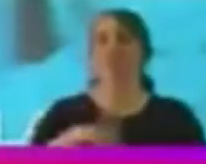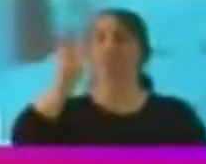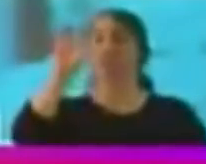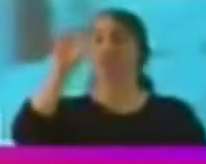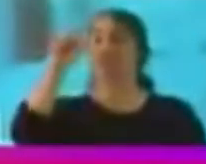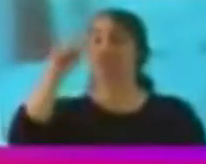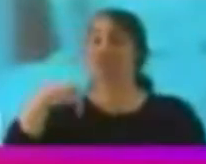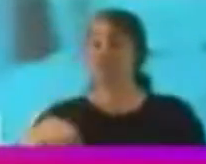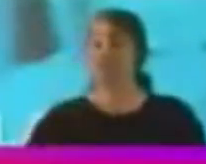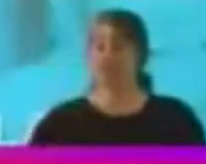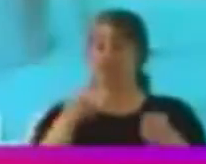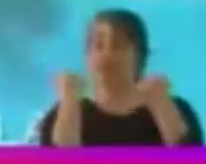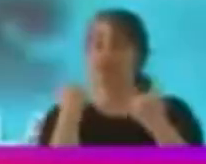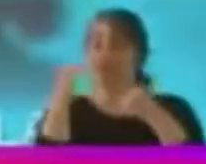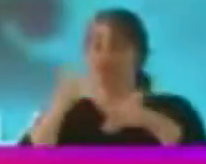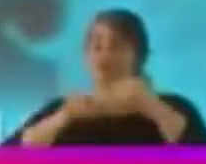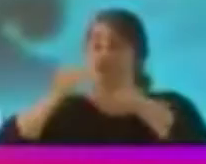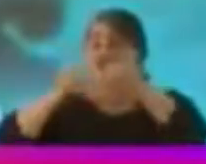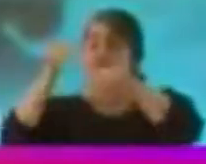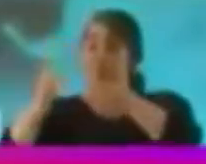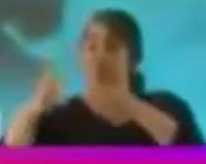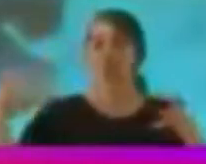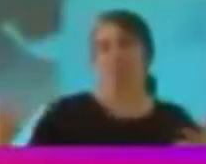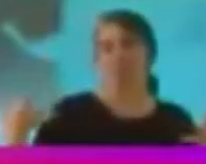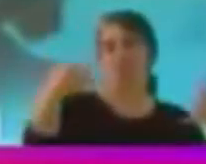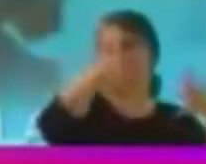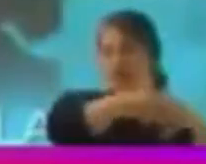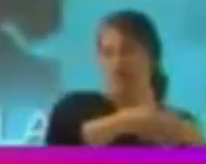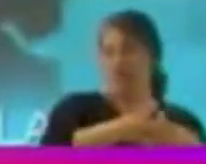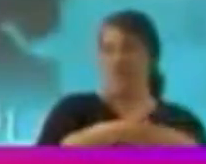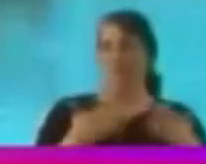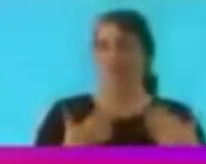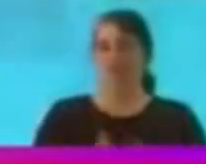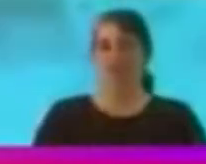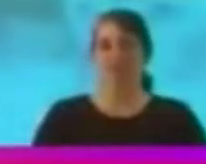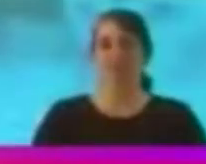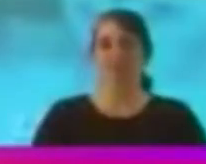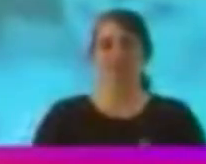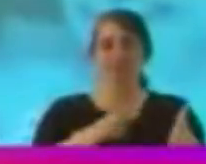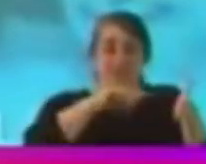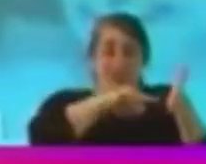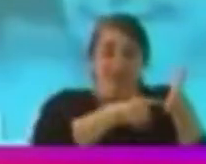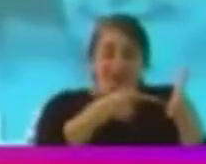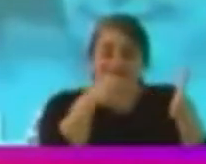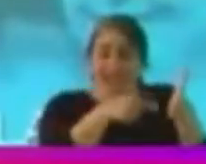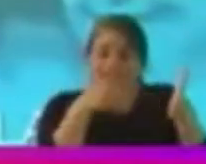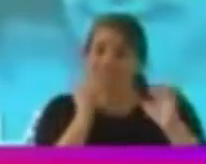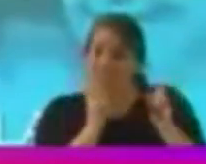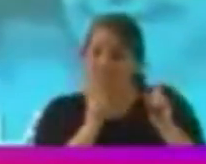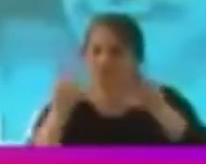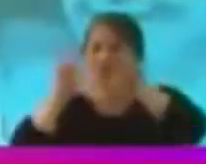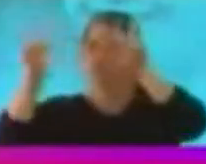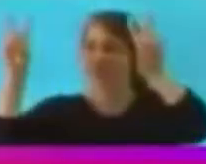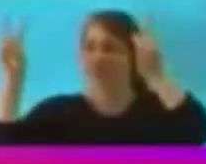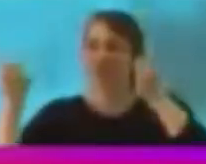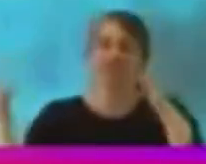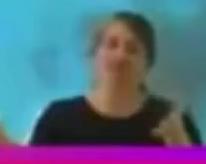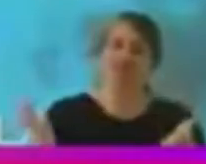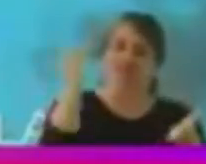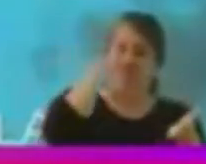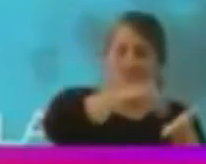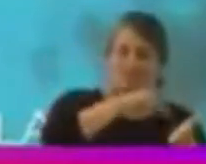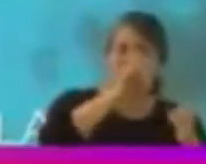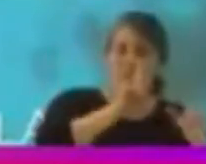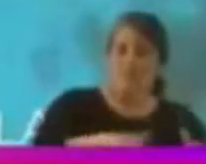desarrollo económico. Y dentro de este eje incorporamos otro tema que está estrechamente vinculado básicamente